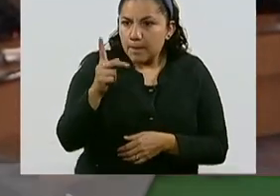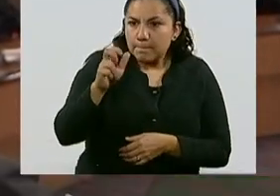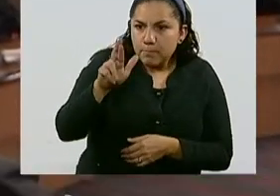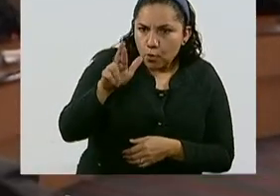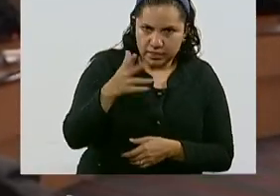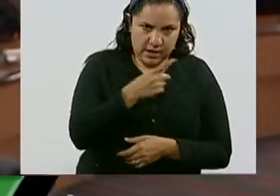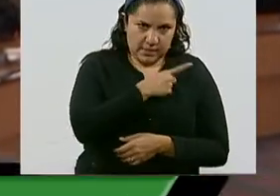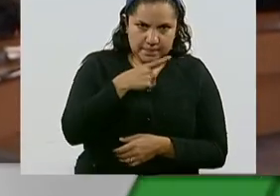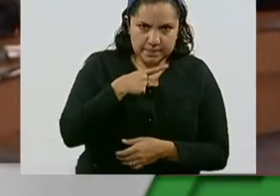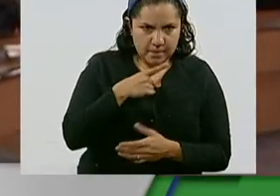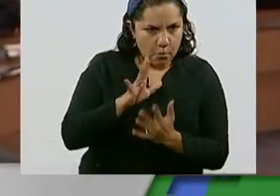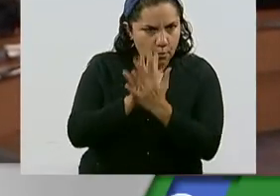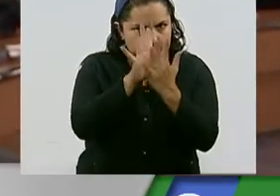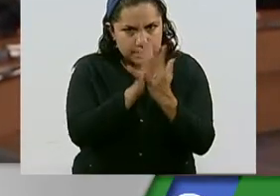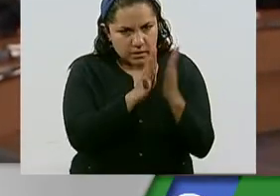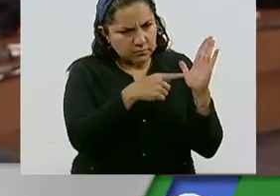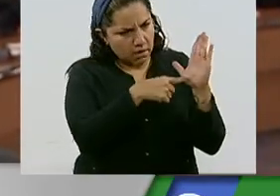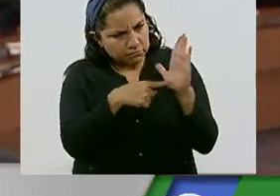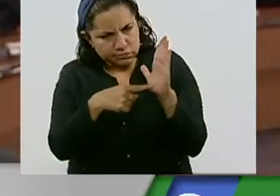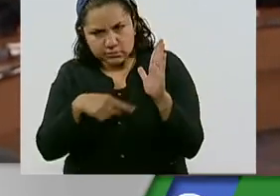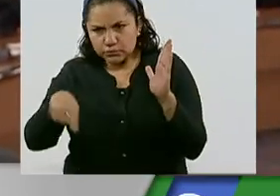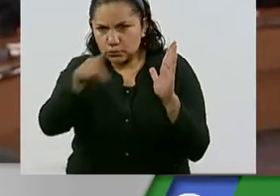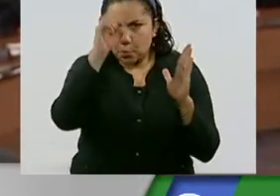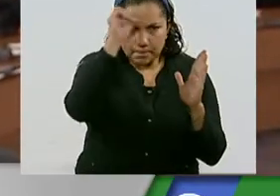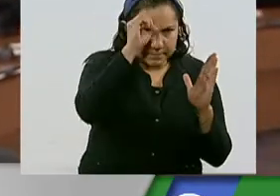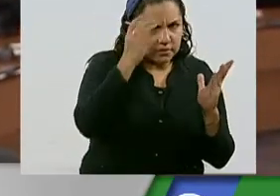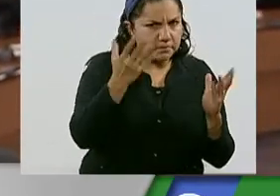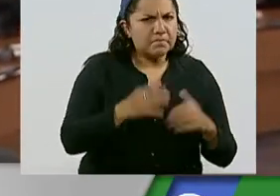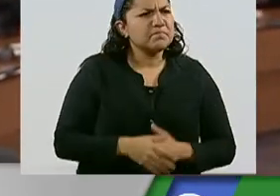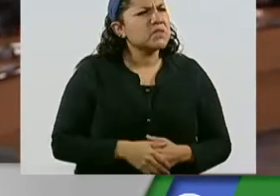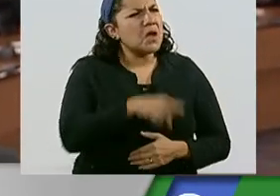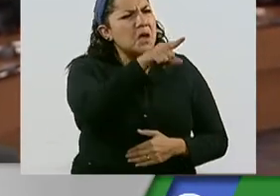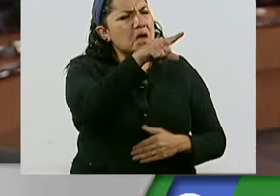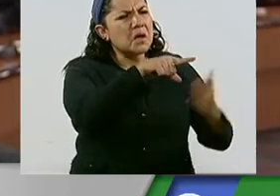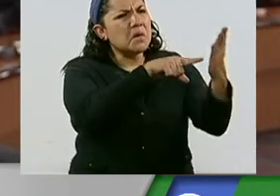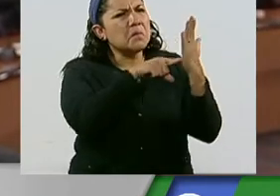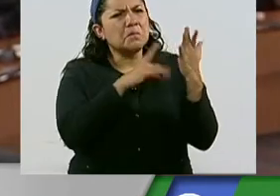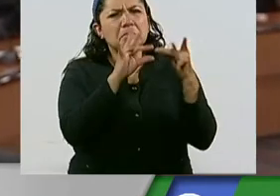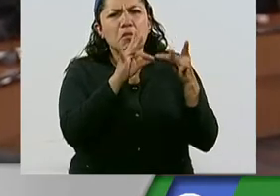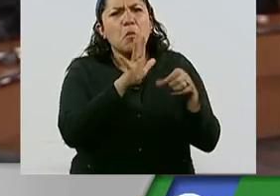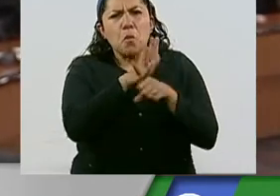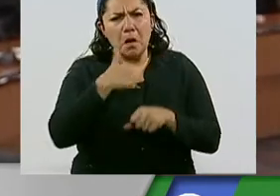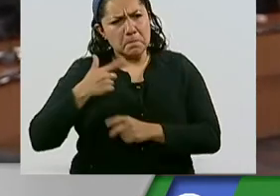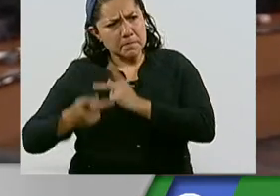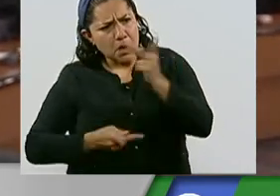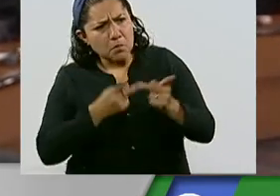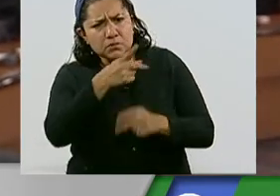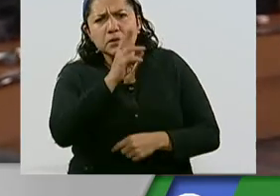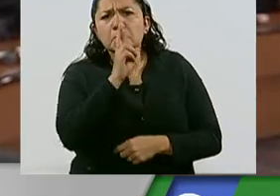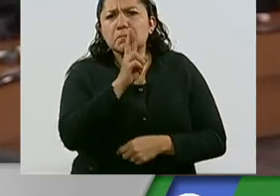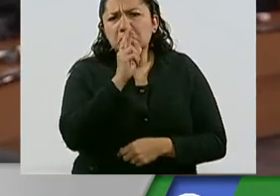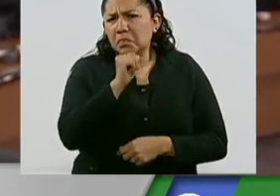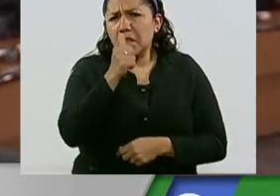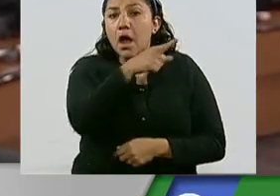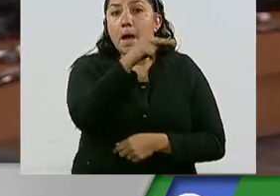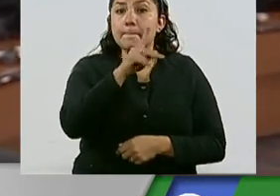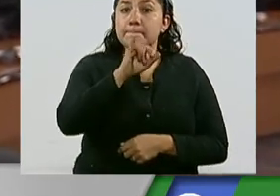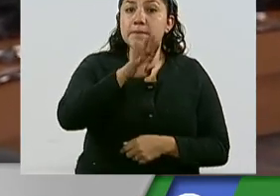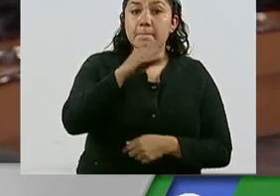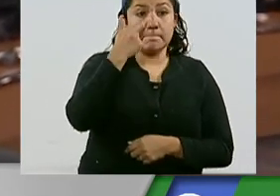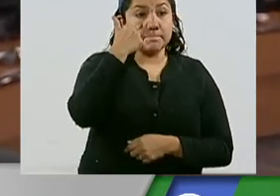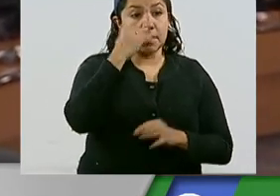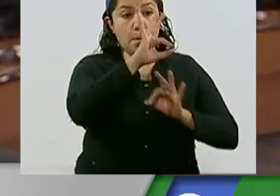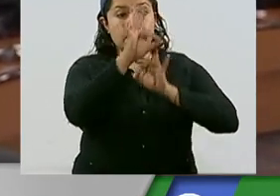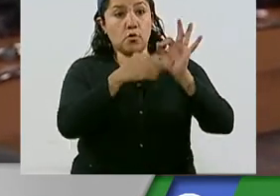pregunta, de Coneval no contestó absolutamente nada, y luego vino a presumir que tenían el PIB, cuando la gráfica que presenta, el último año es